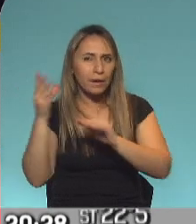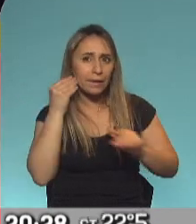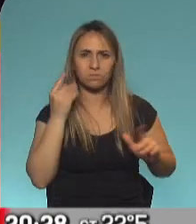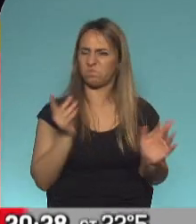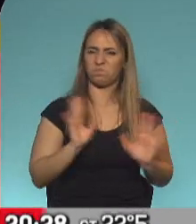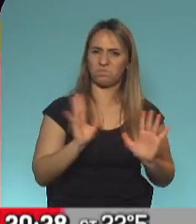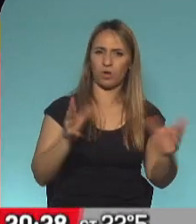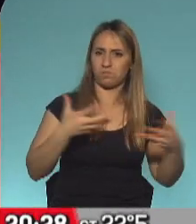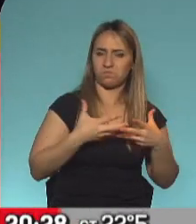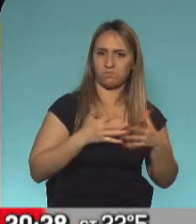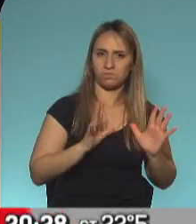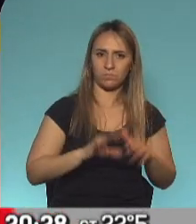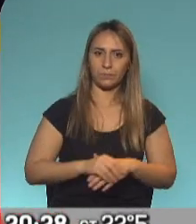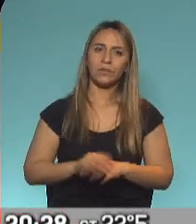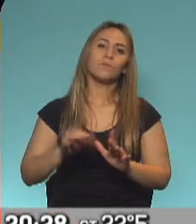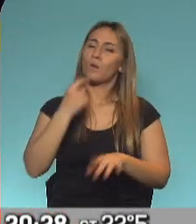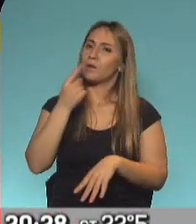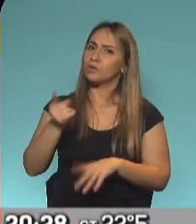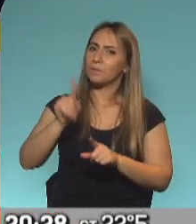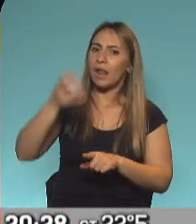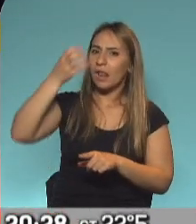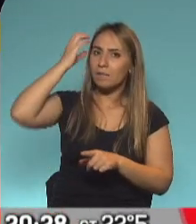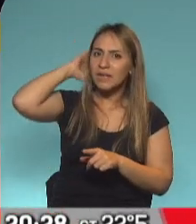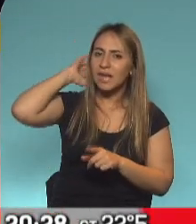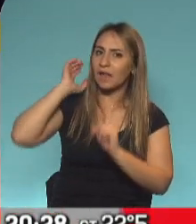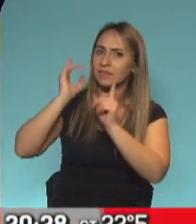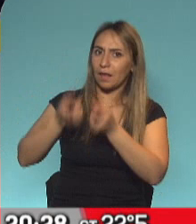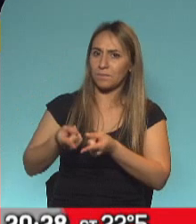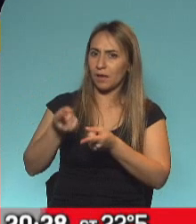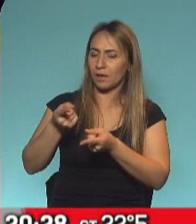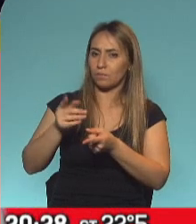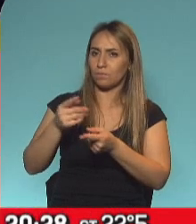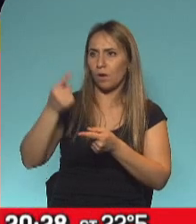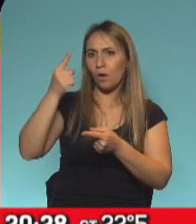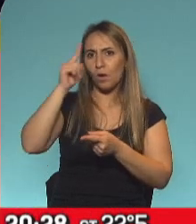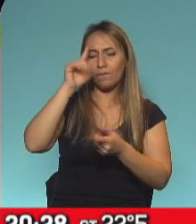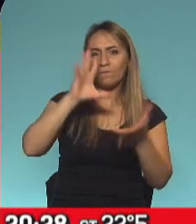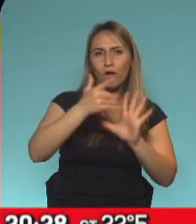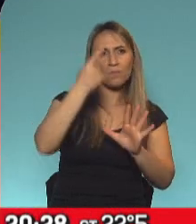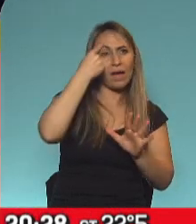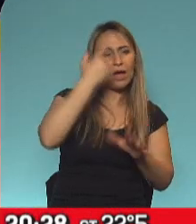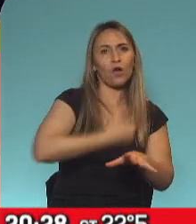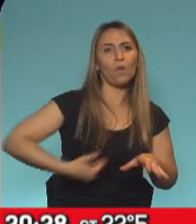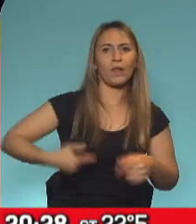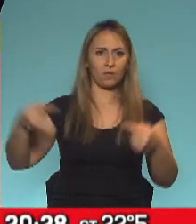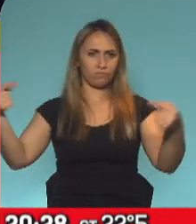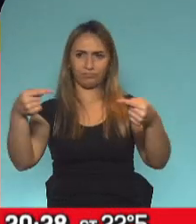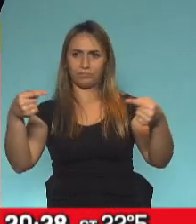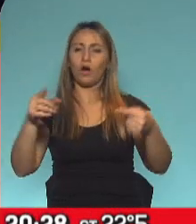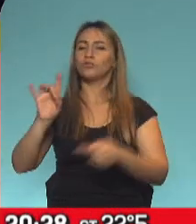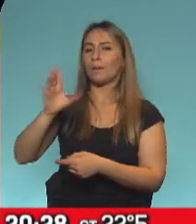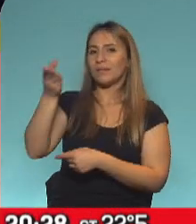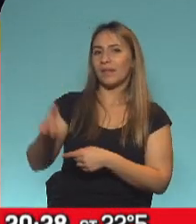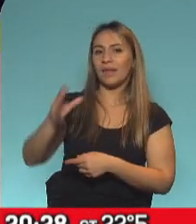gabinete. Perdón, ¿Lavagna también iría a contramano de lo que piensa el gobierno o solo me está hablando de la figura de